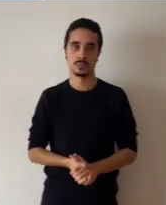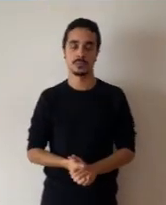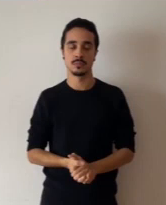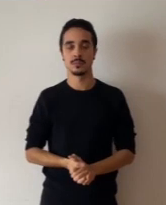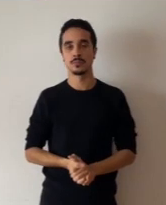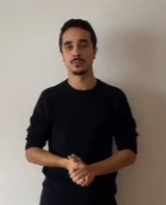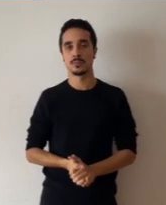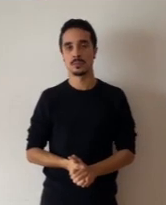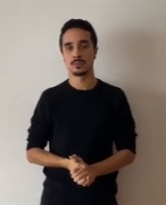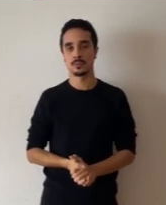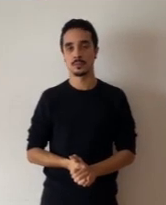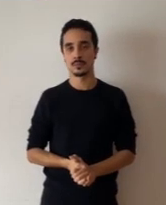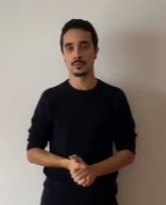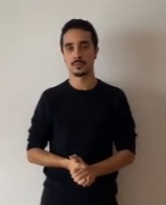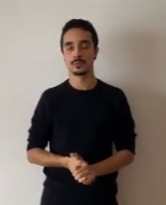la vitamina D.